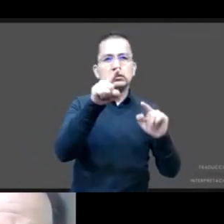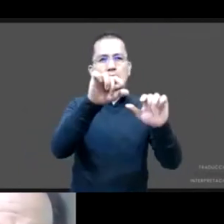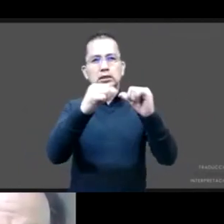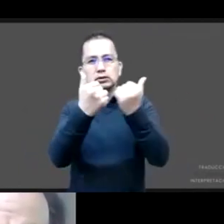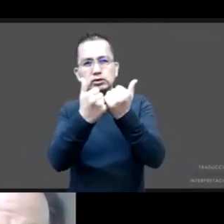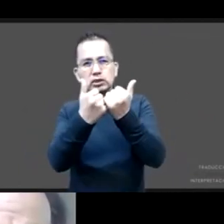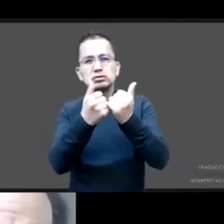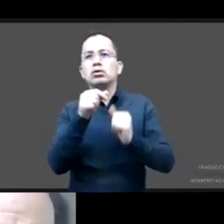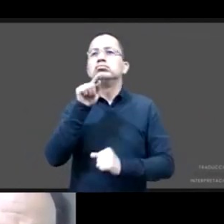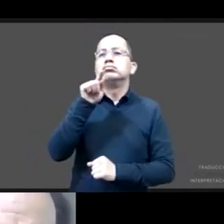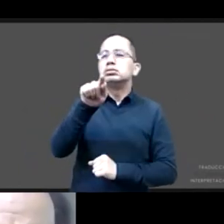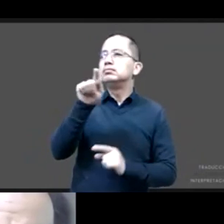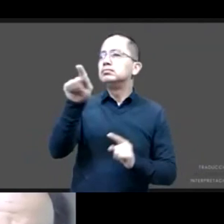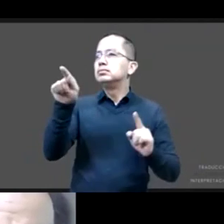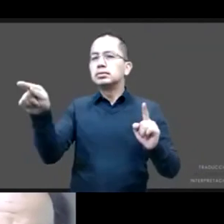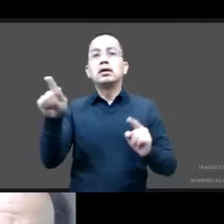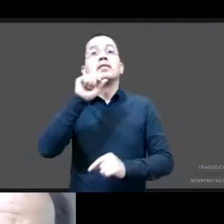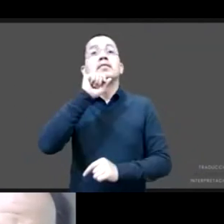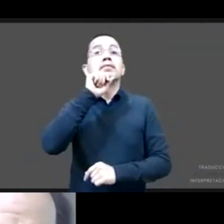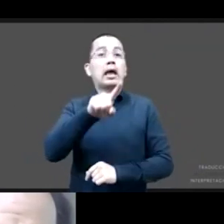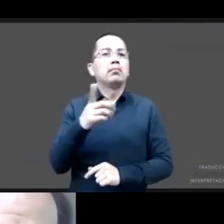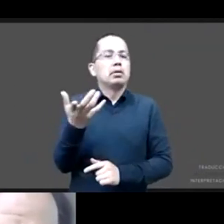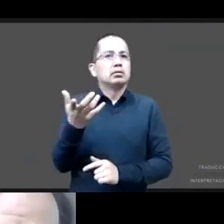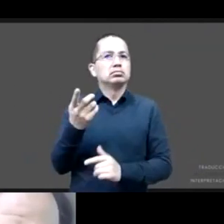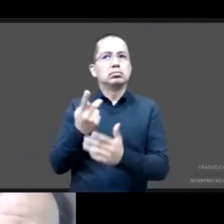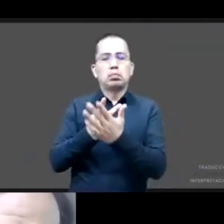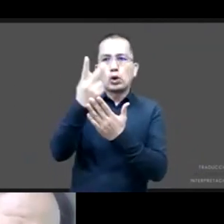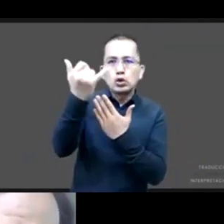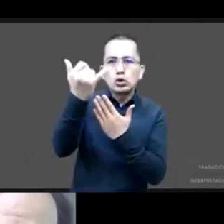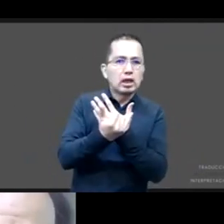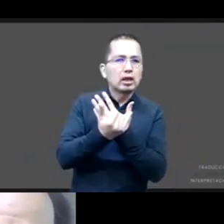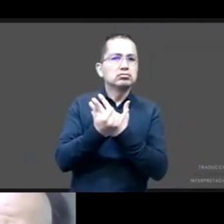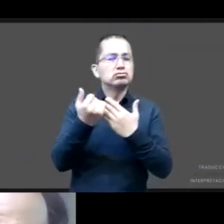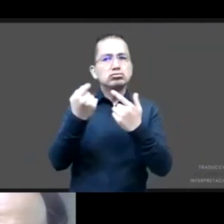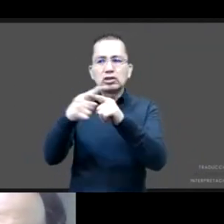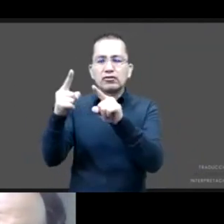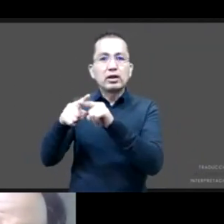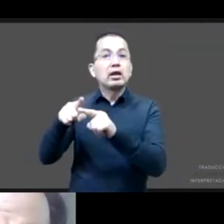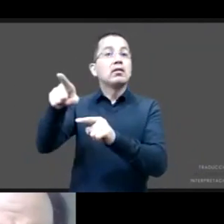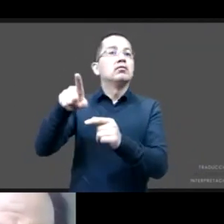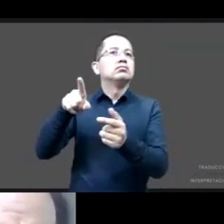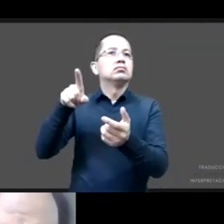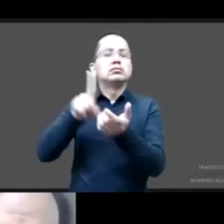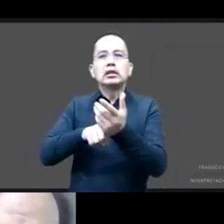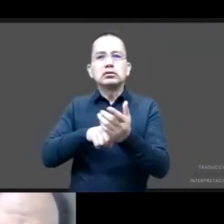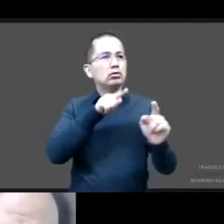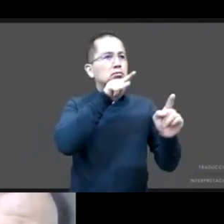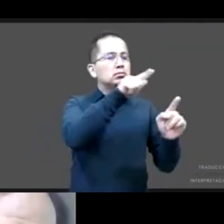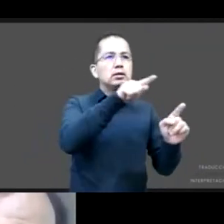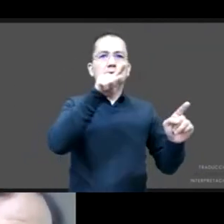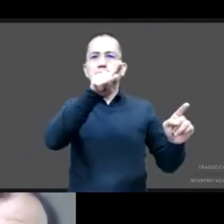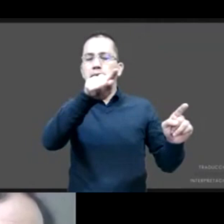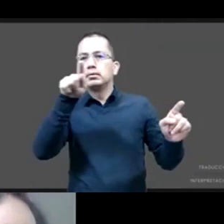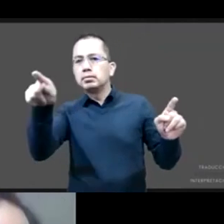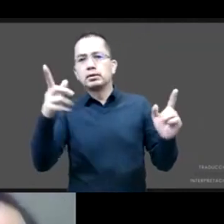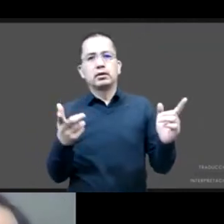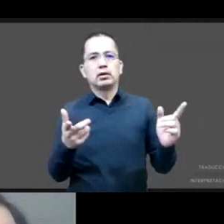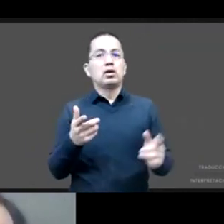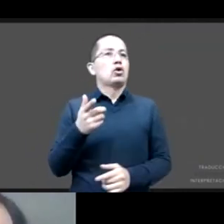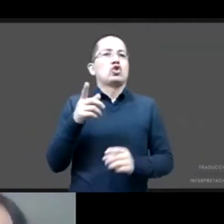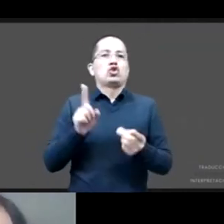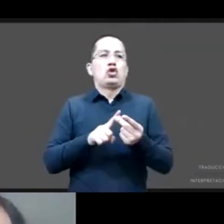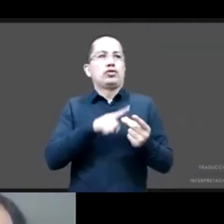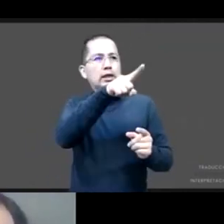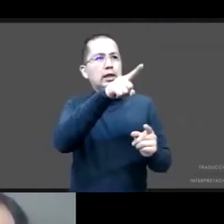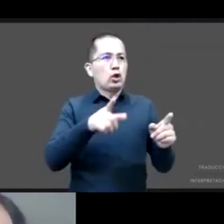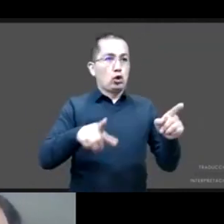hemos visto también diferentes proyectos que se han creado desde estas tres instancias desde lo público lo